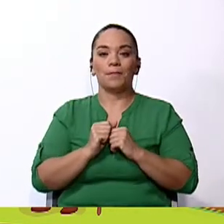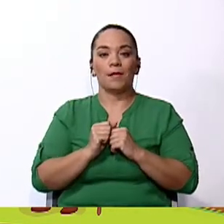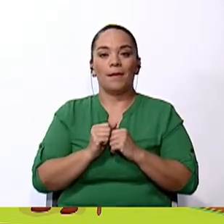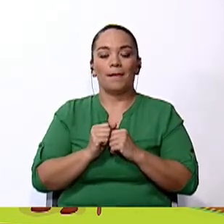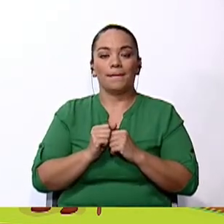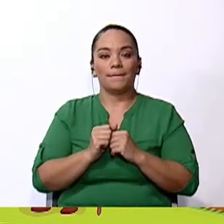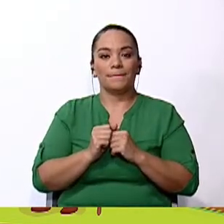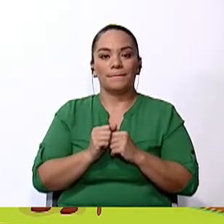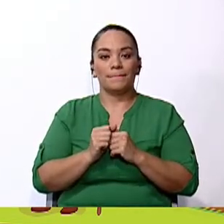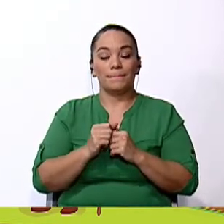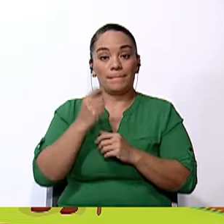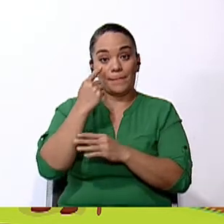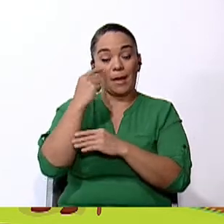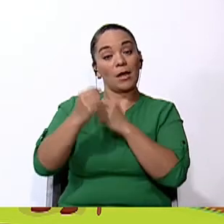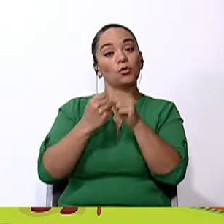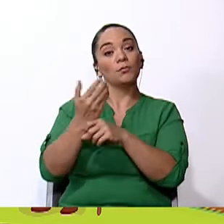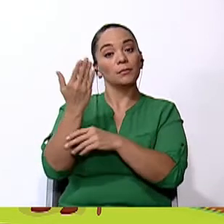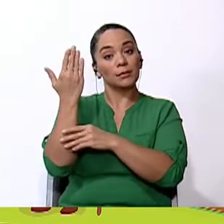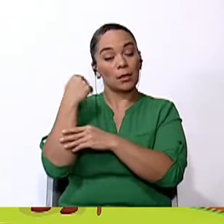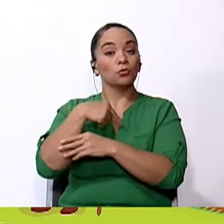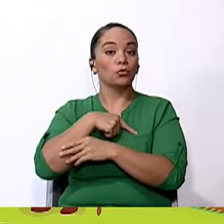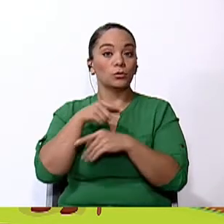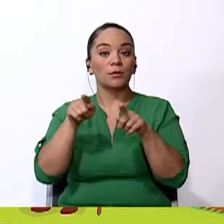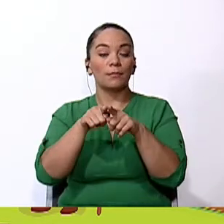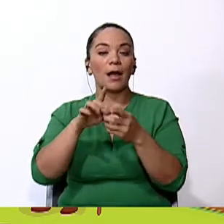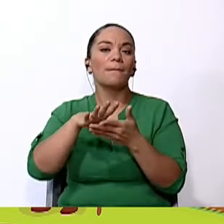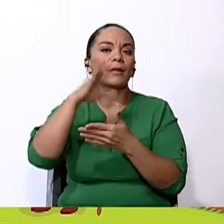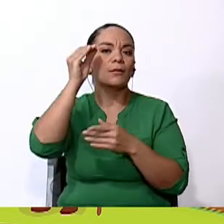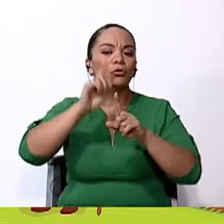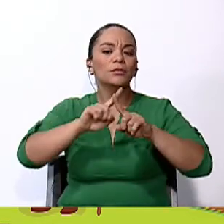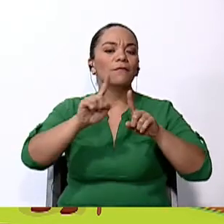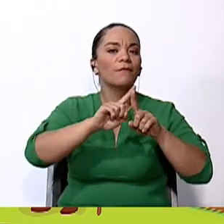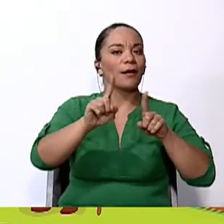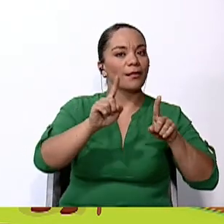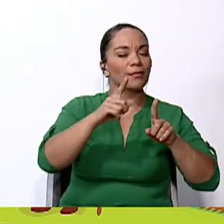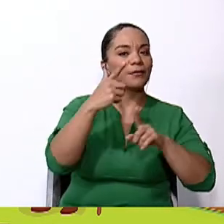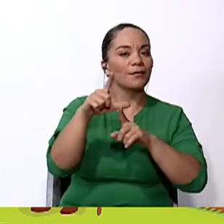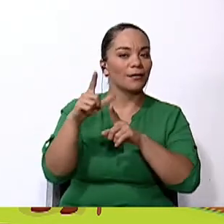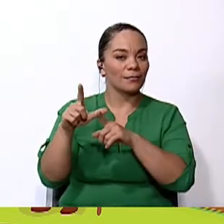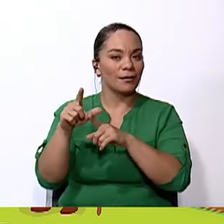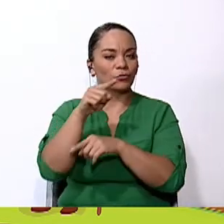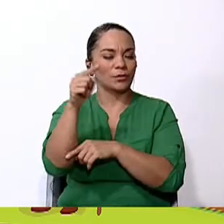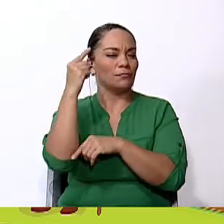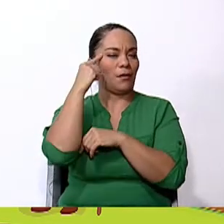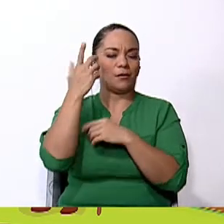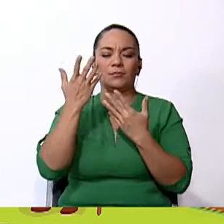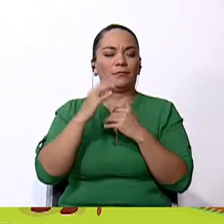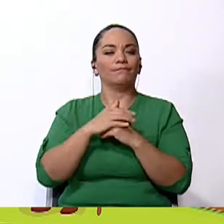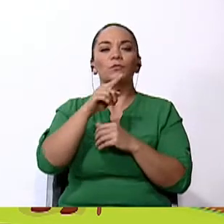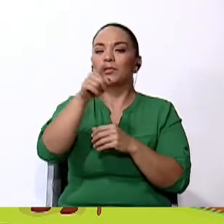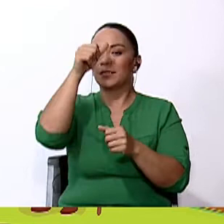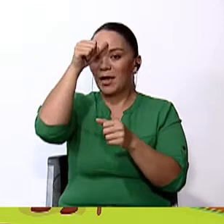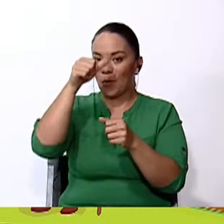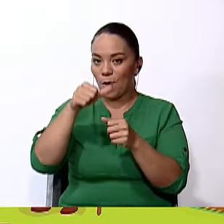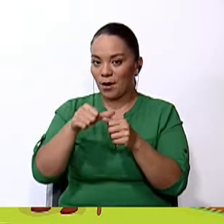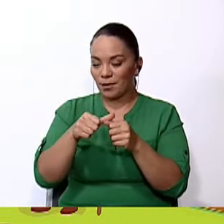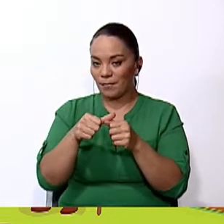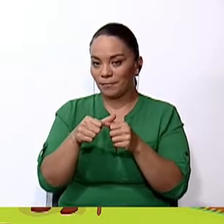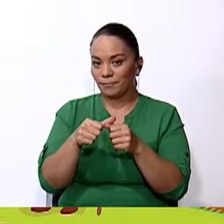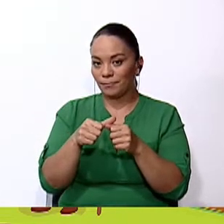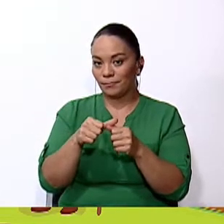disfraces, el año pasado aprendimos de un montón de sonidos. Yo quiero que piensen, por ejemplo, ¿recuerdan el disfraz de